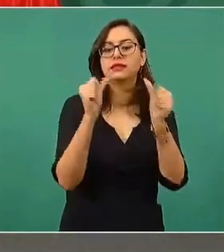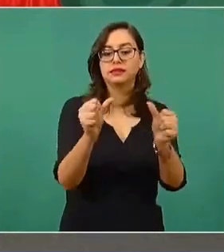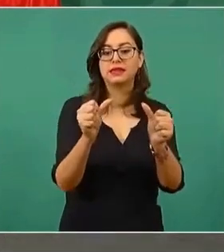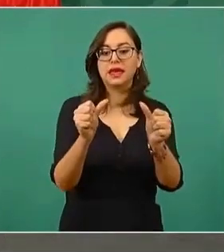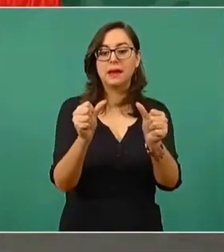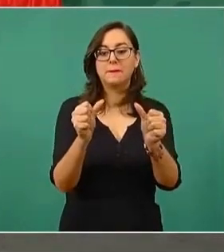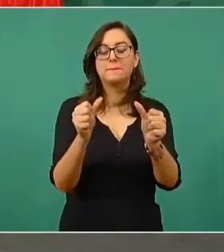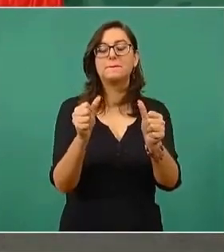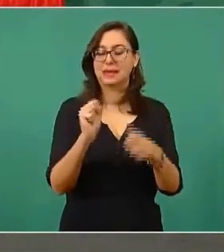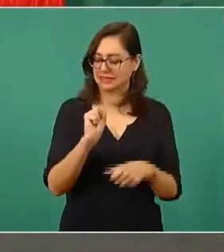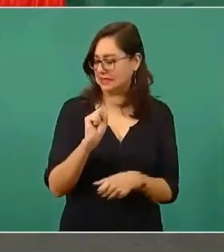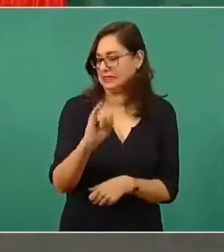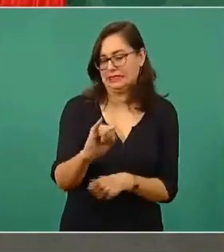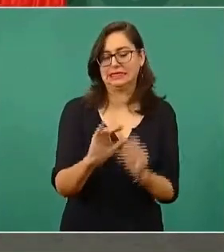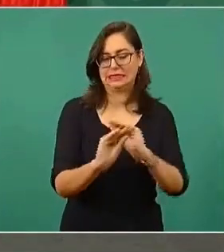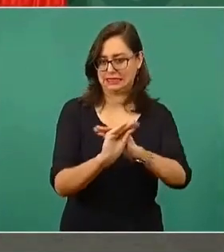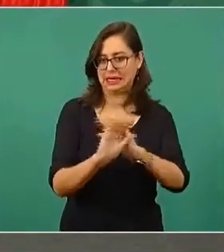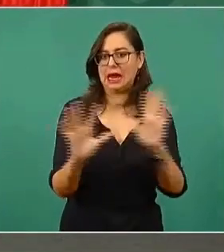distraen